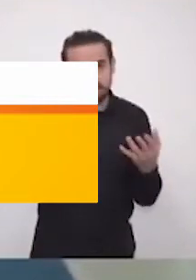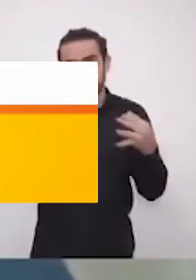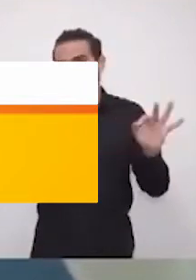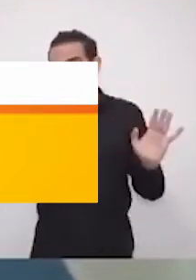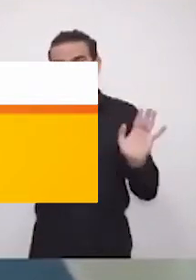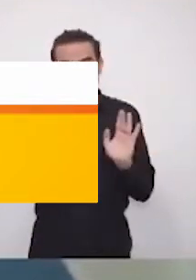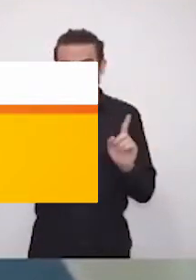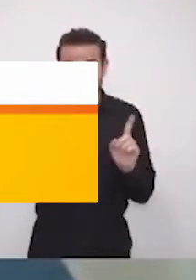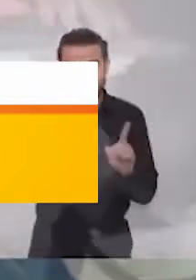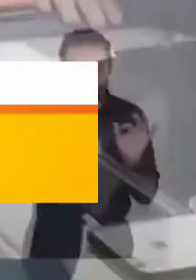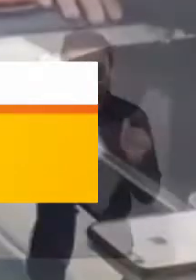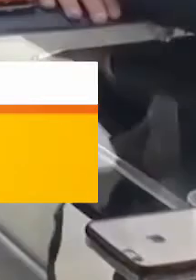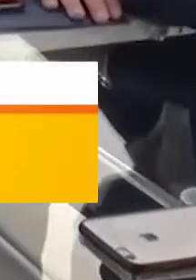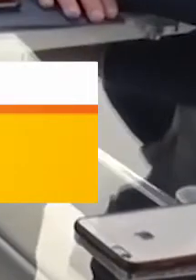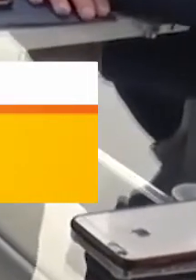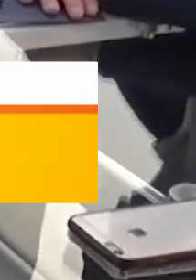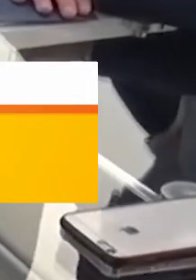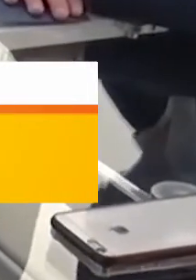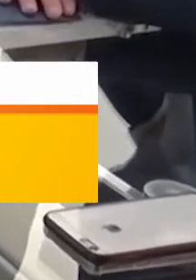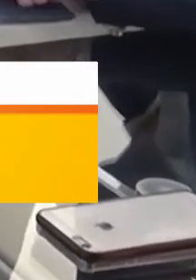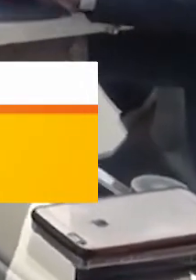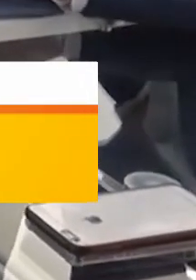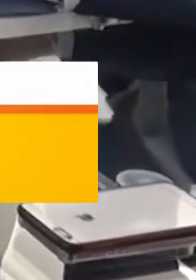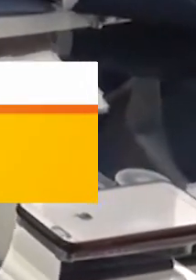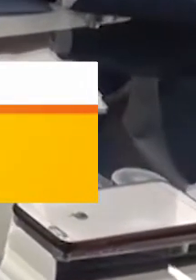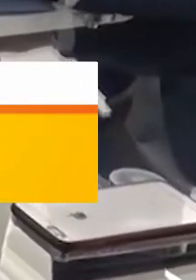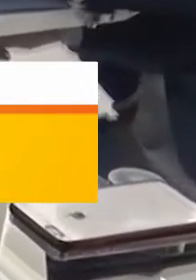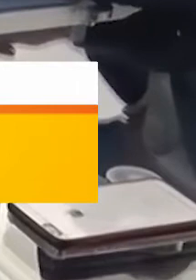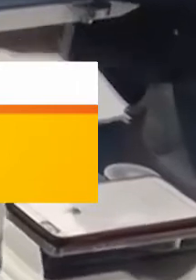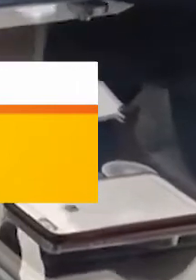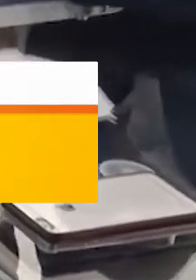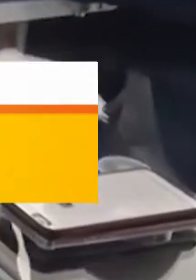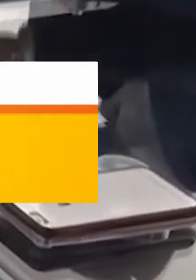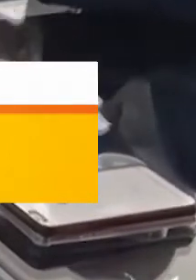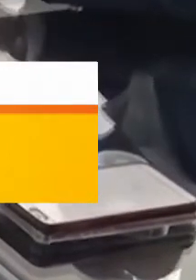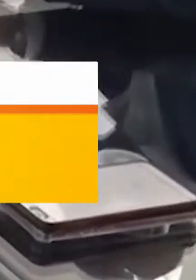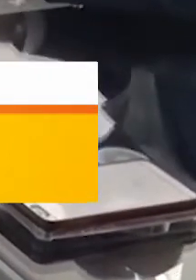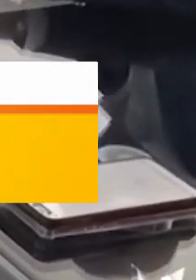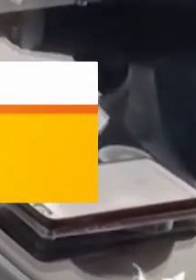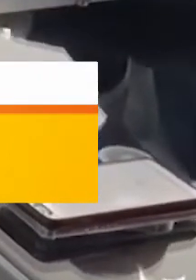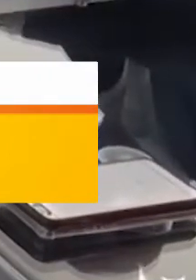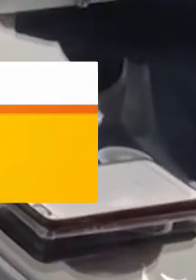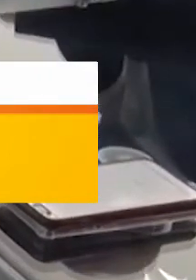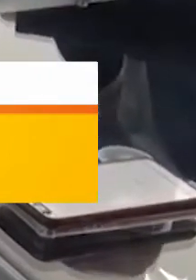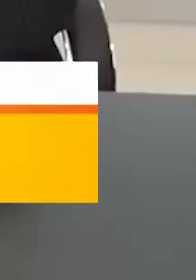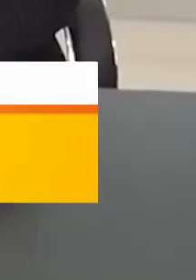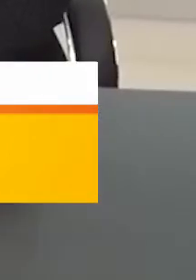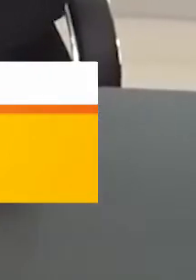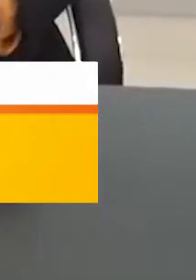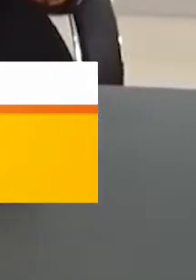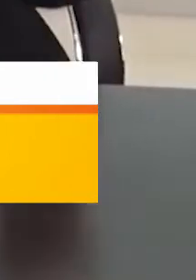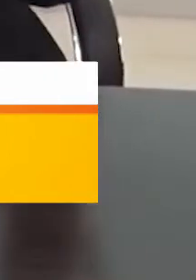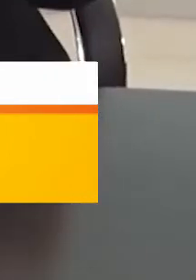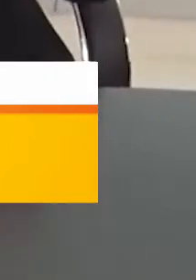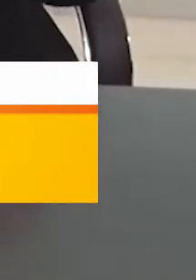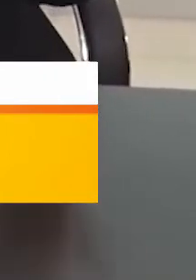menos mal que otros países. No, nadie le ha ido bien en ningún lugar del mundo, pero bueno, creo que Argentina